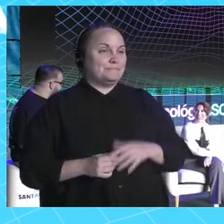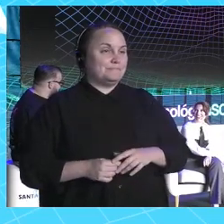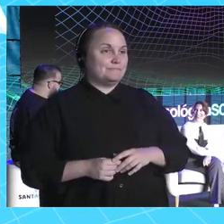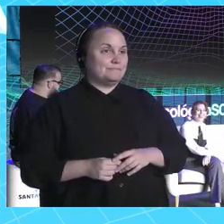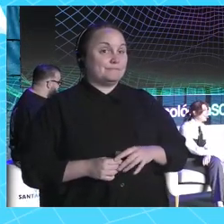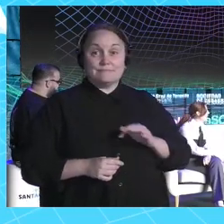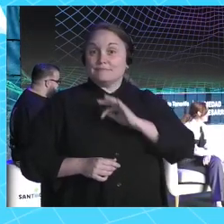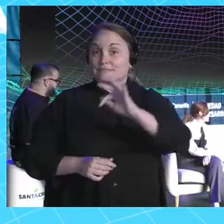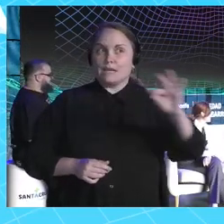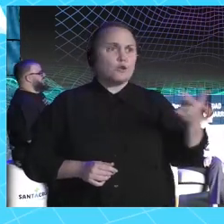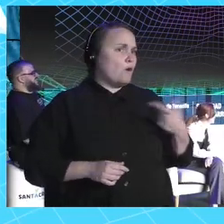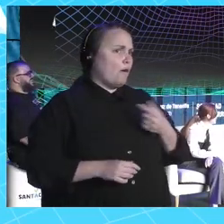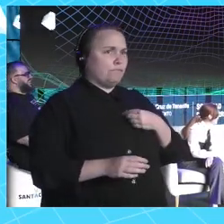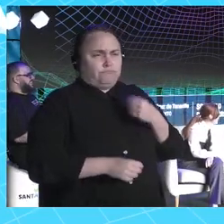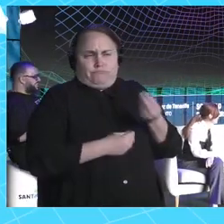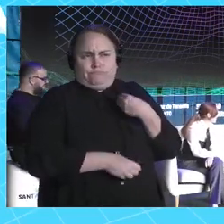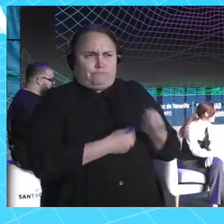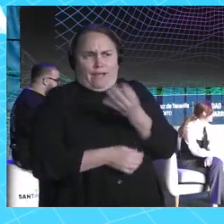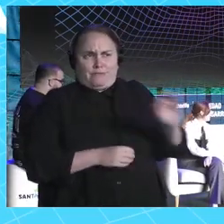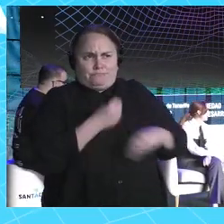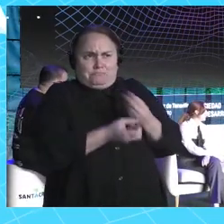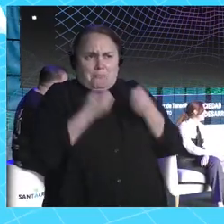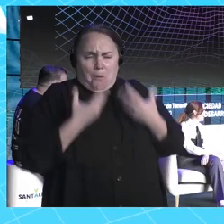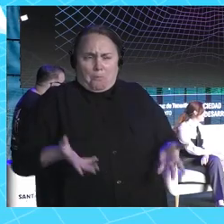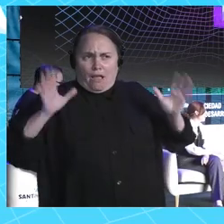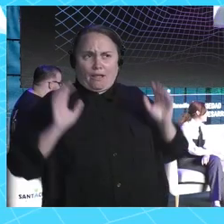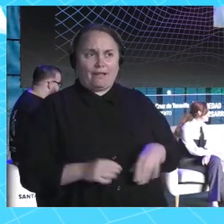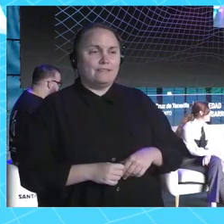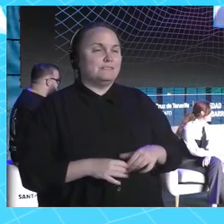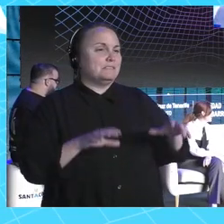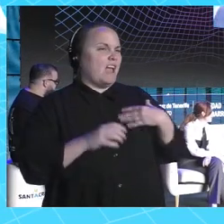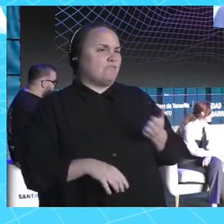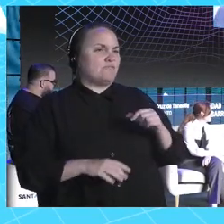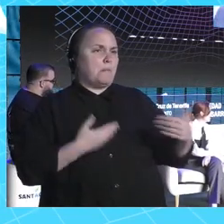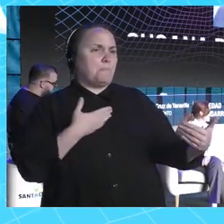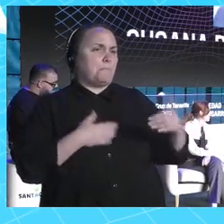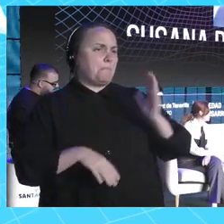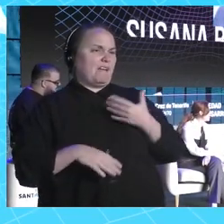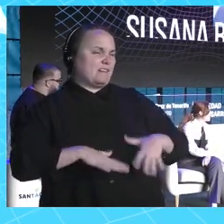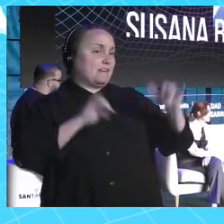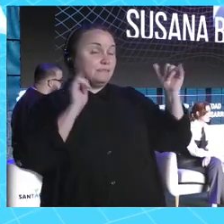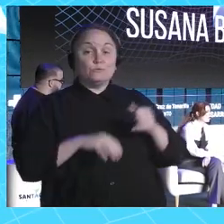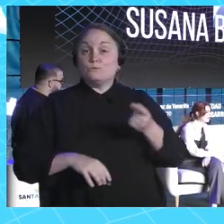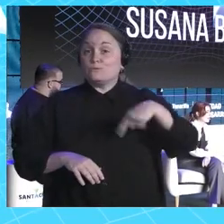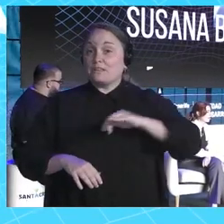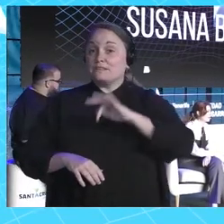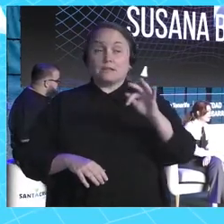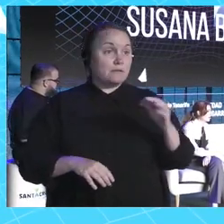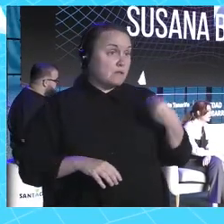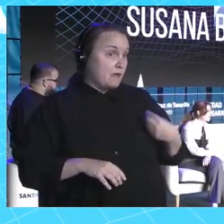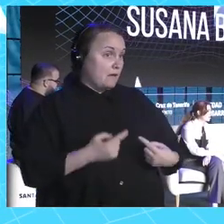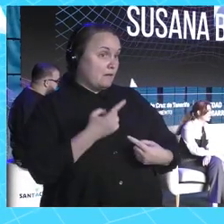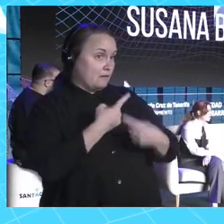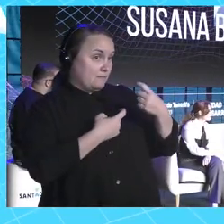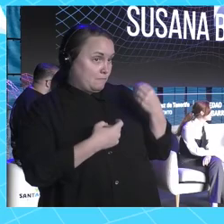o sea lo llevo que te cagas vamos ustedes chicas como como lo llevan en mi caso es